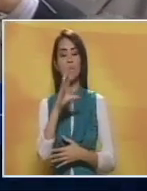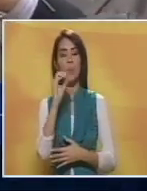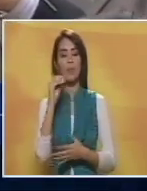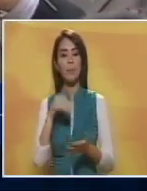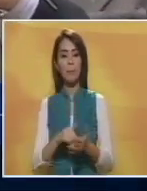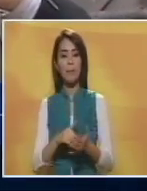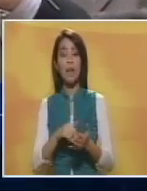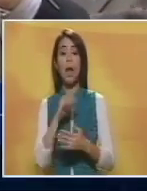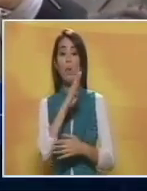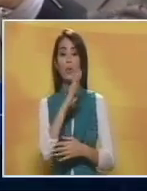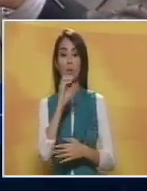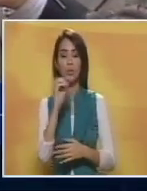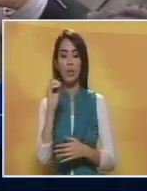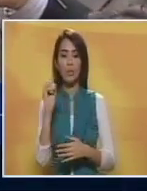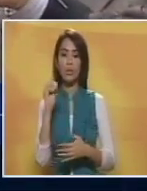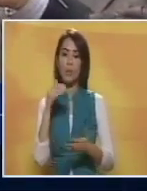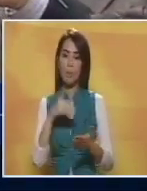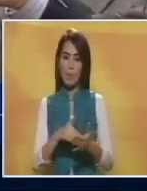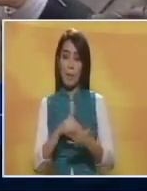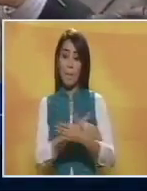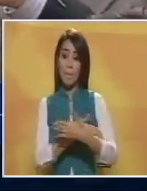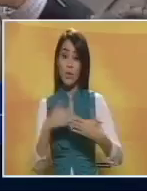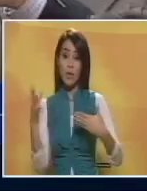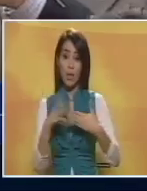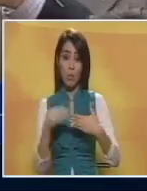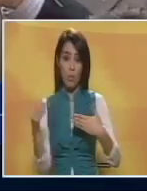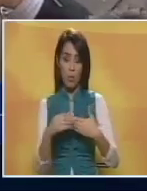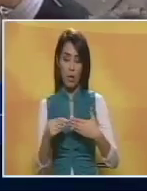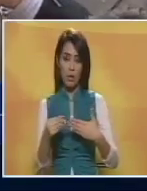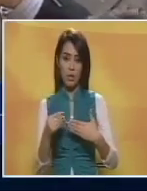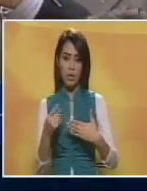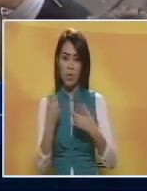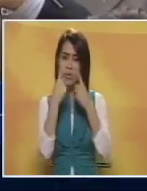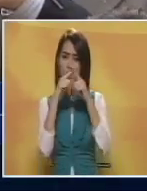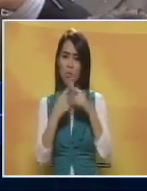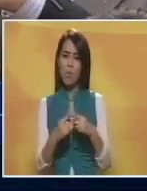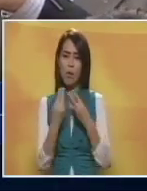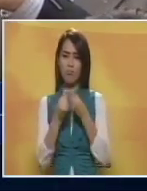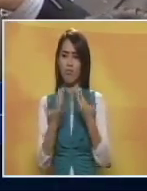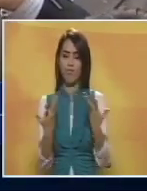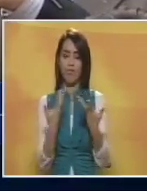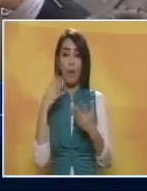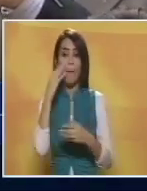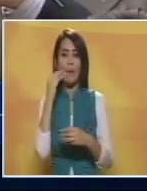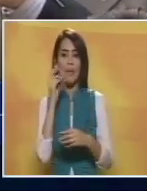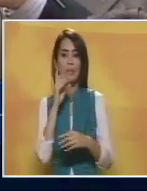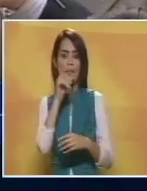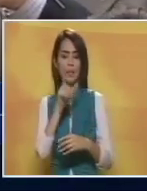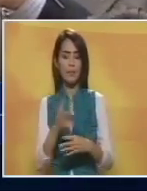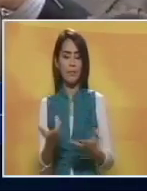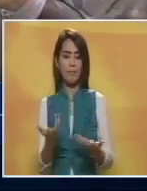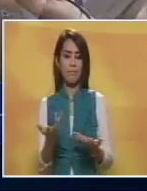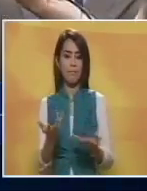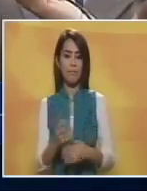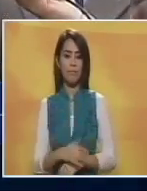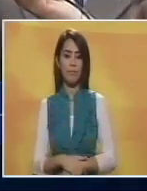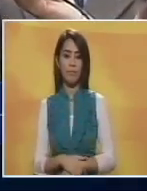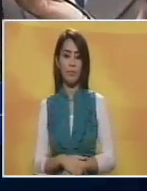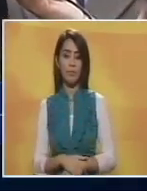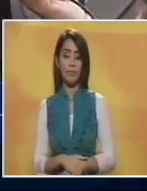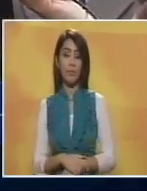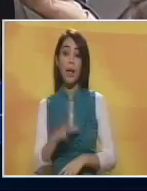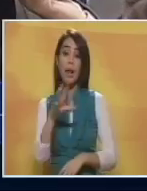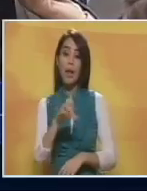400.000 millones de dólares. Un número que no se puede cuantificar. Ningún país del mundo tiene una experiencia como la esta. Lamentablemente, la